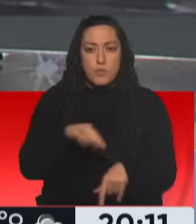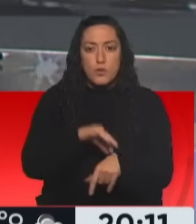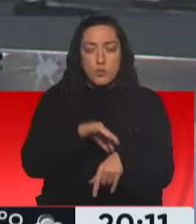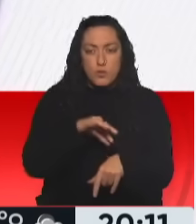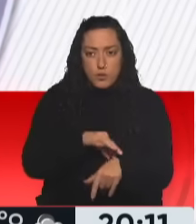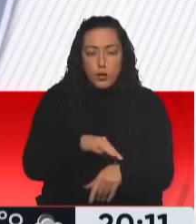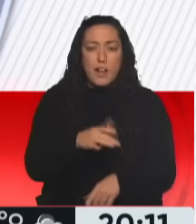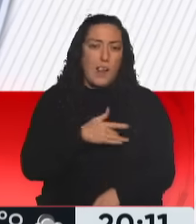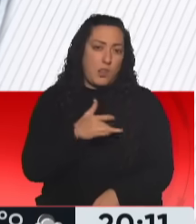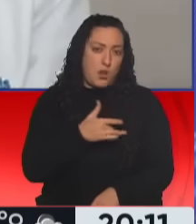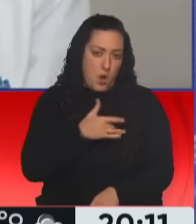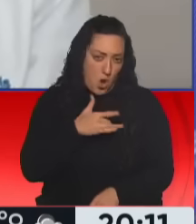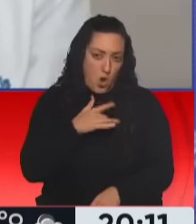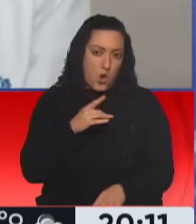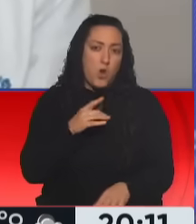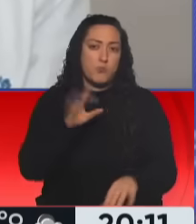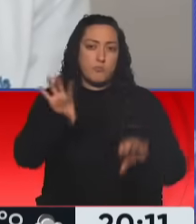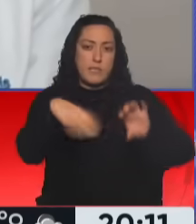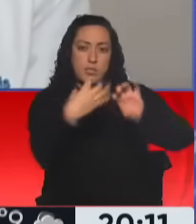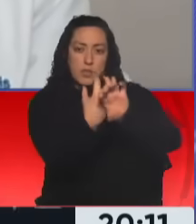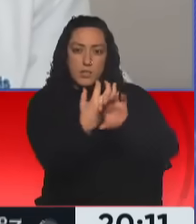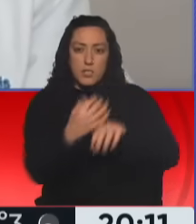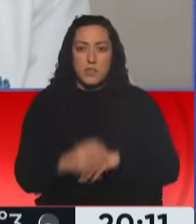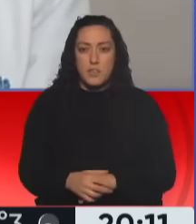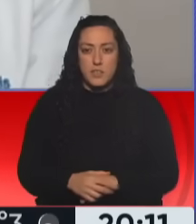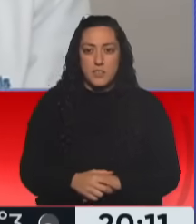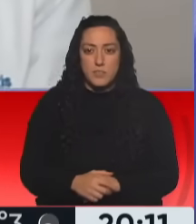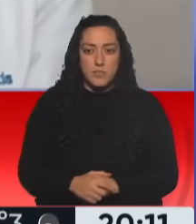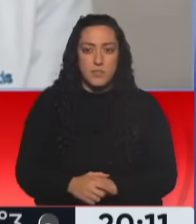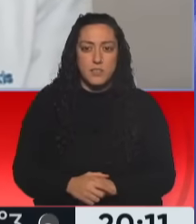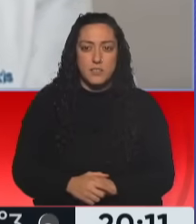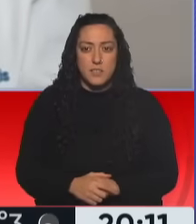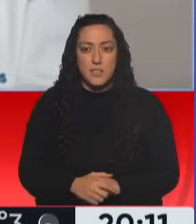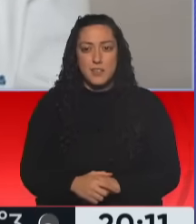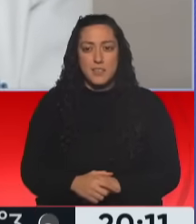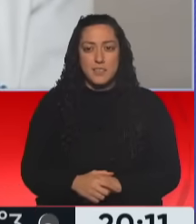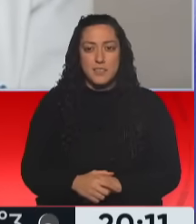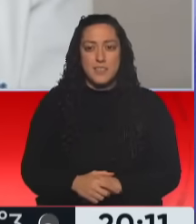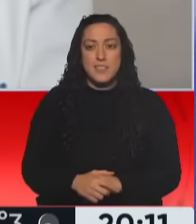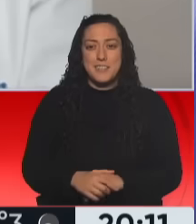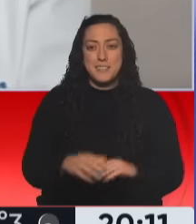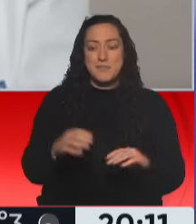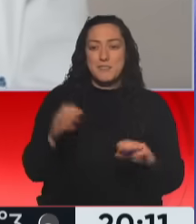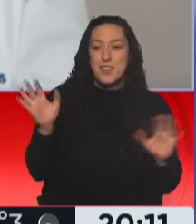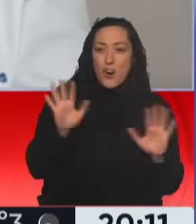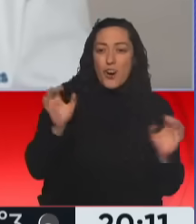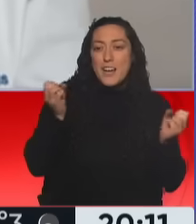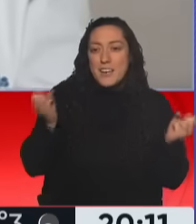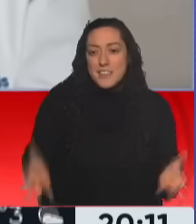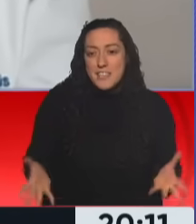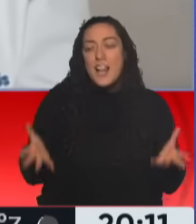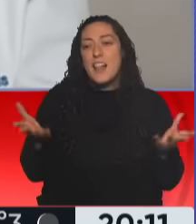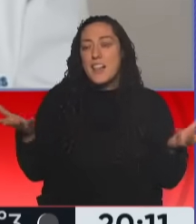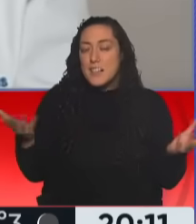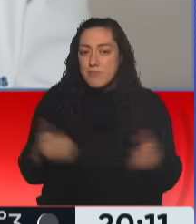médico cardiólogo. Doctor, gracias por estos minutos. ¿Cómo le va? ¿Qué tal, Pablo, Viviana? ¿Cómo les va? Un gusto. Gracias a ustedes. Por